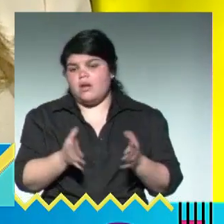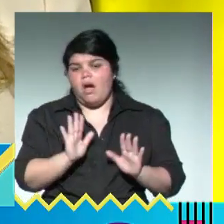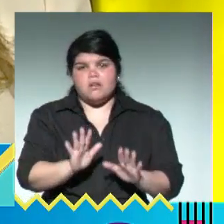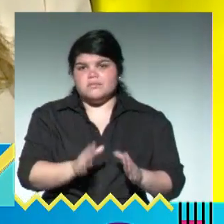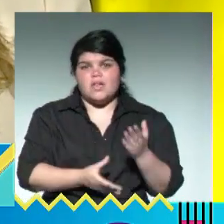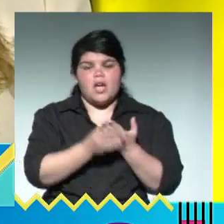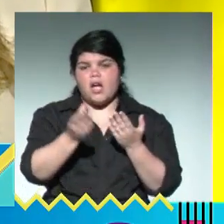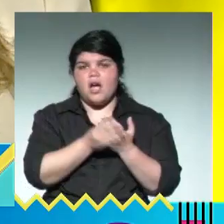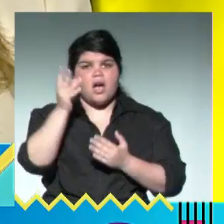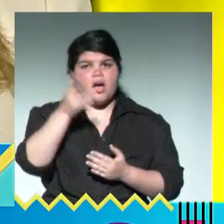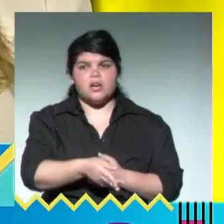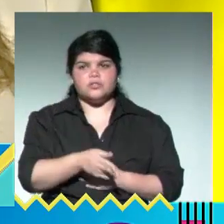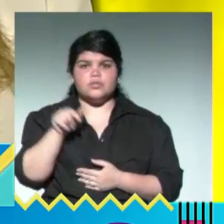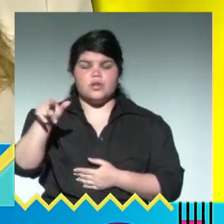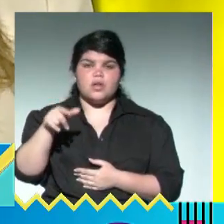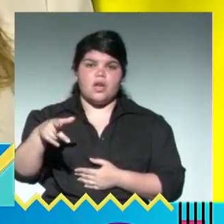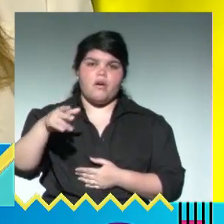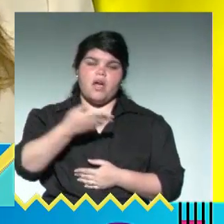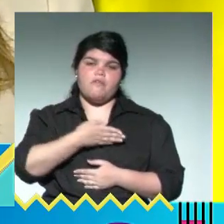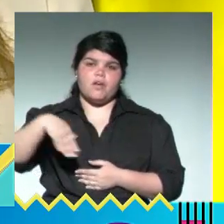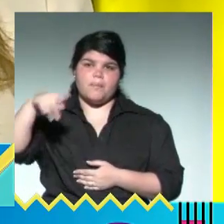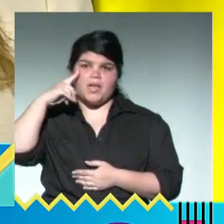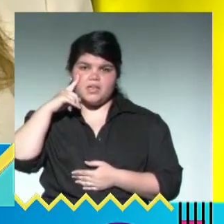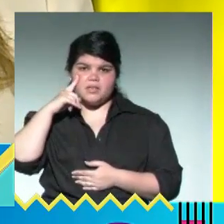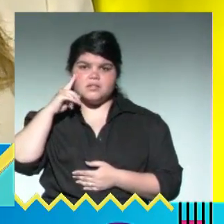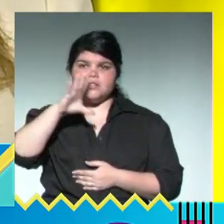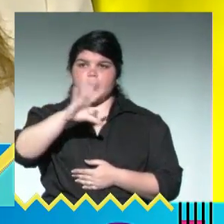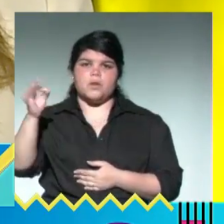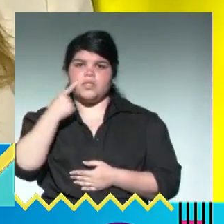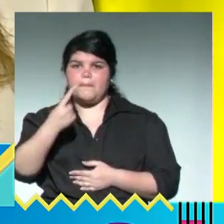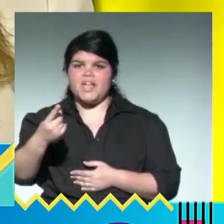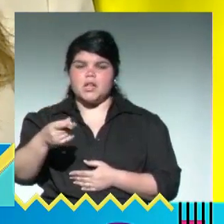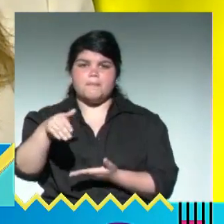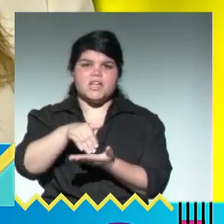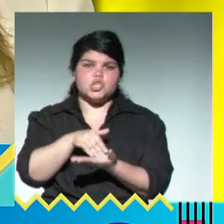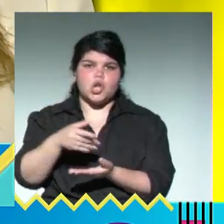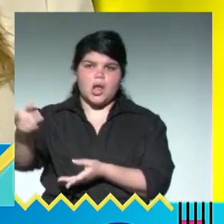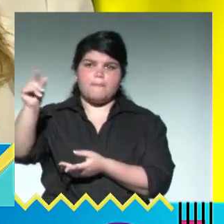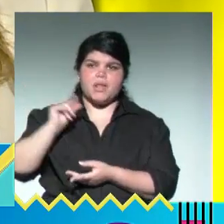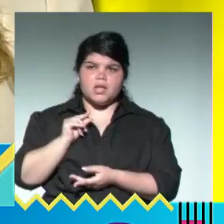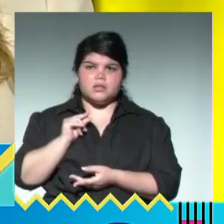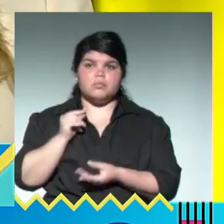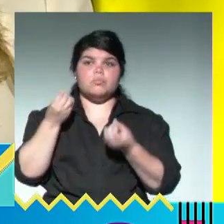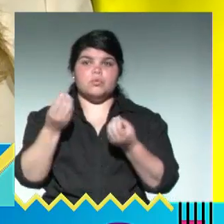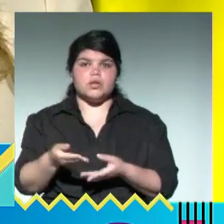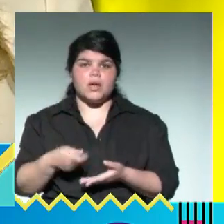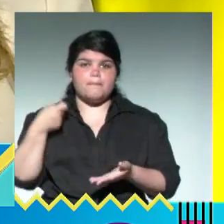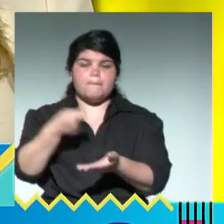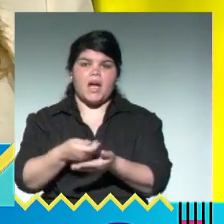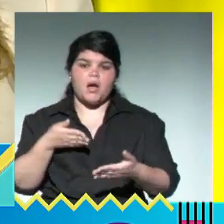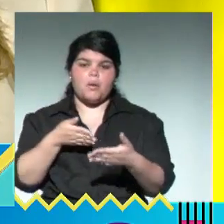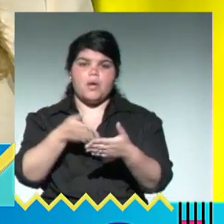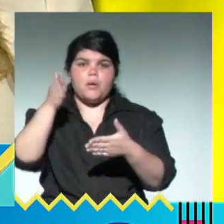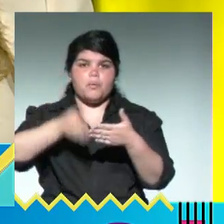prestando 50.000 millones de dólares que no te lo prestaba nadie porque no tenés para pagar los vencimientos de deuda. O sea,